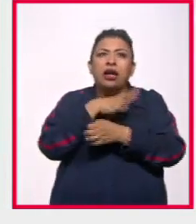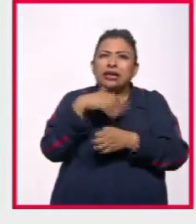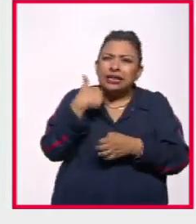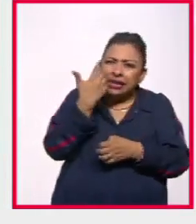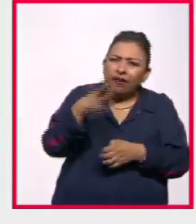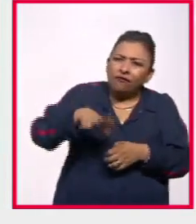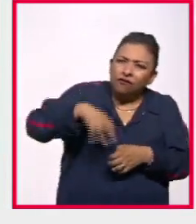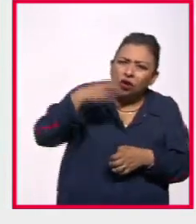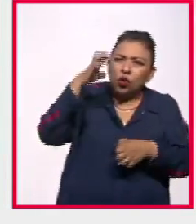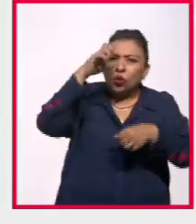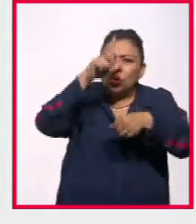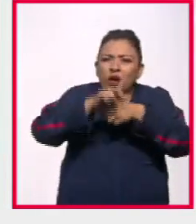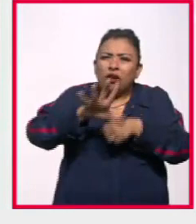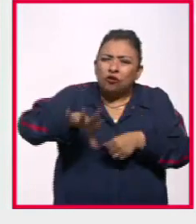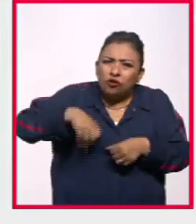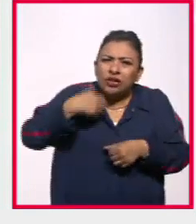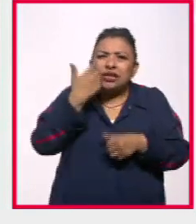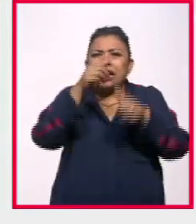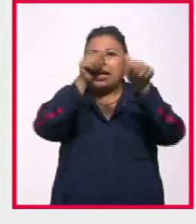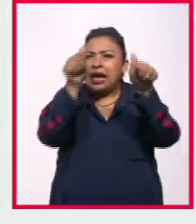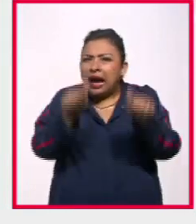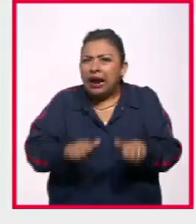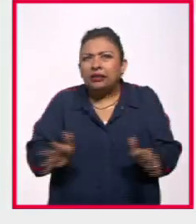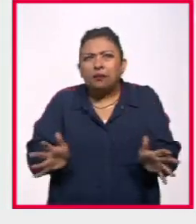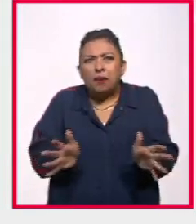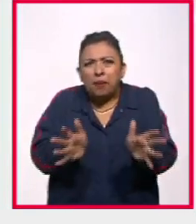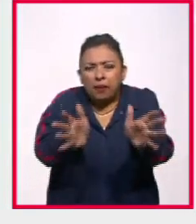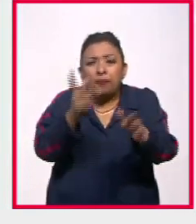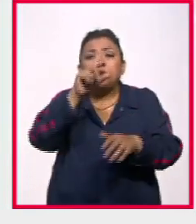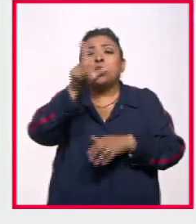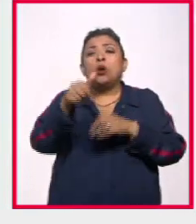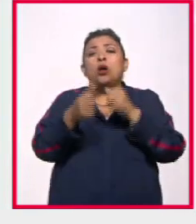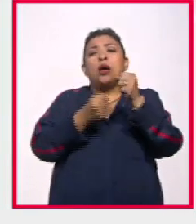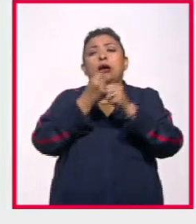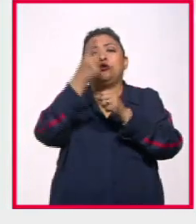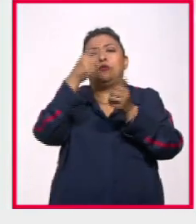afanes culturales, con sus afanes artísticos. En